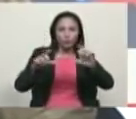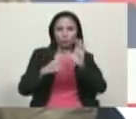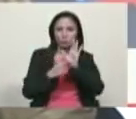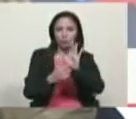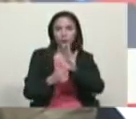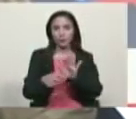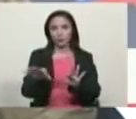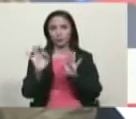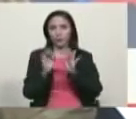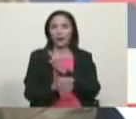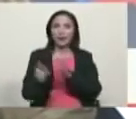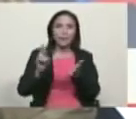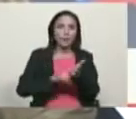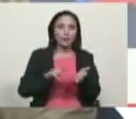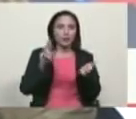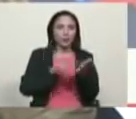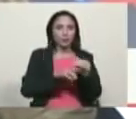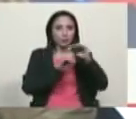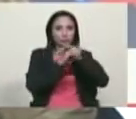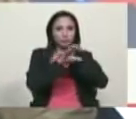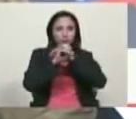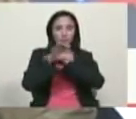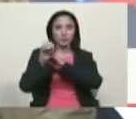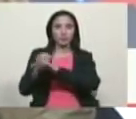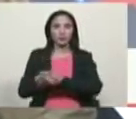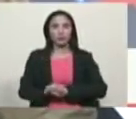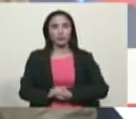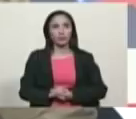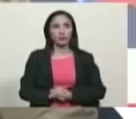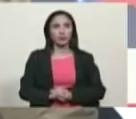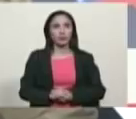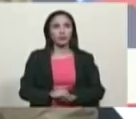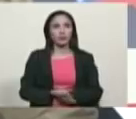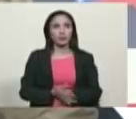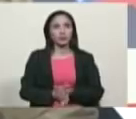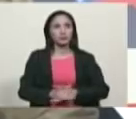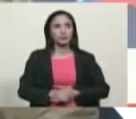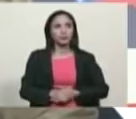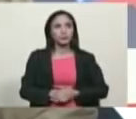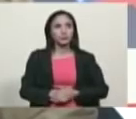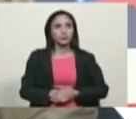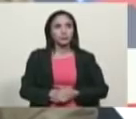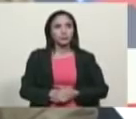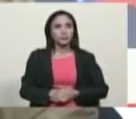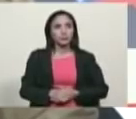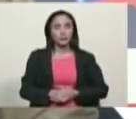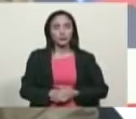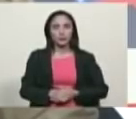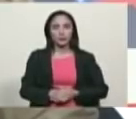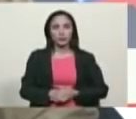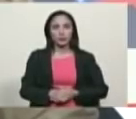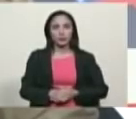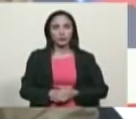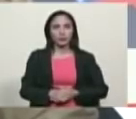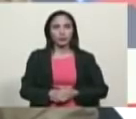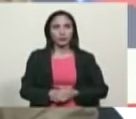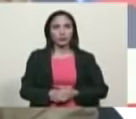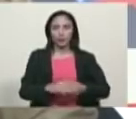Y bueno, la repiten mil veces. Y después seleccionan imágenes seleccionadas con pinzas,